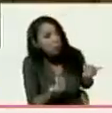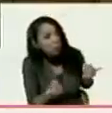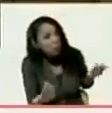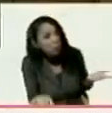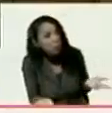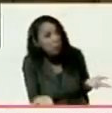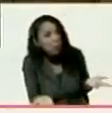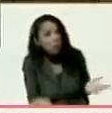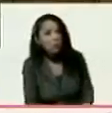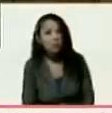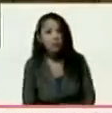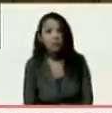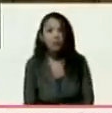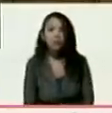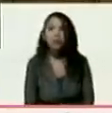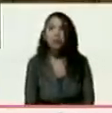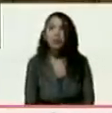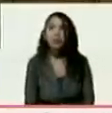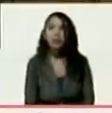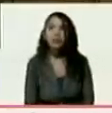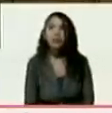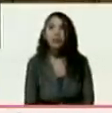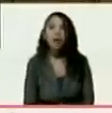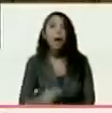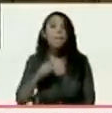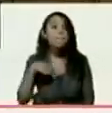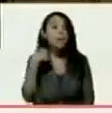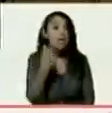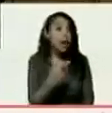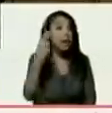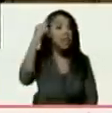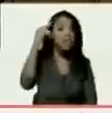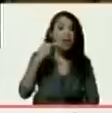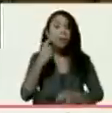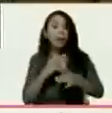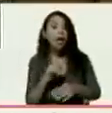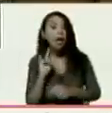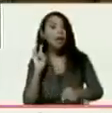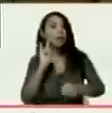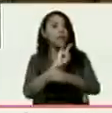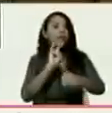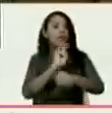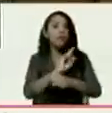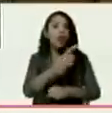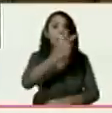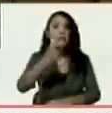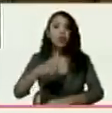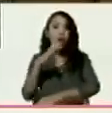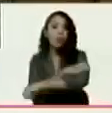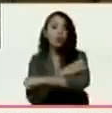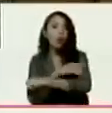Sí. Mañana es el día y no pasó nada. Engañan a su gente.